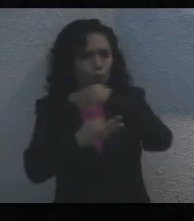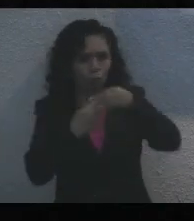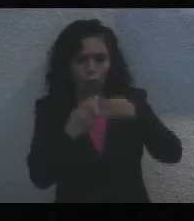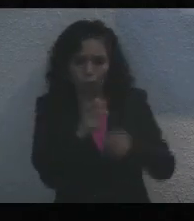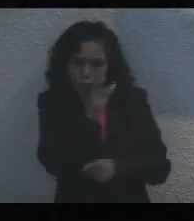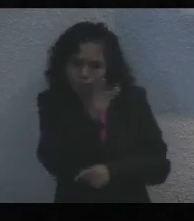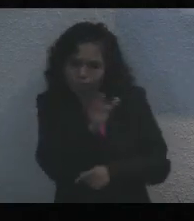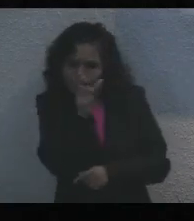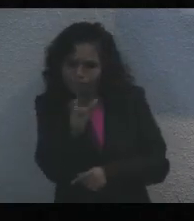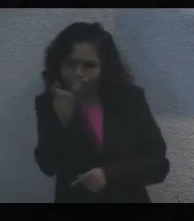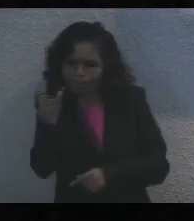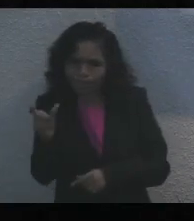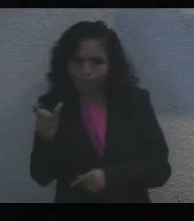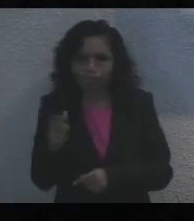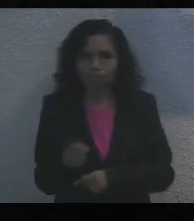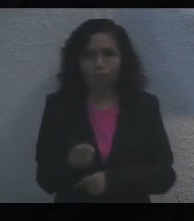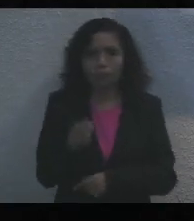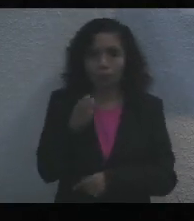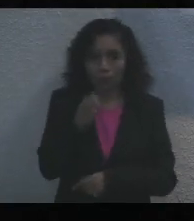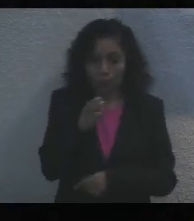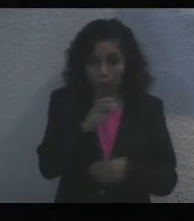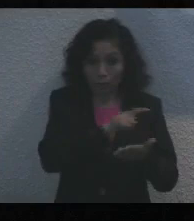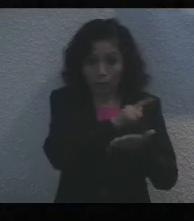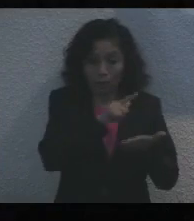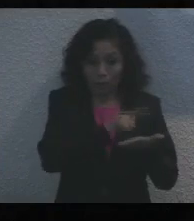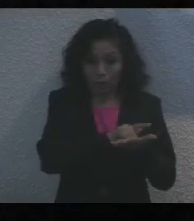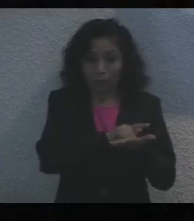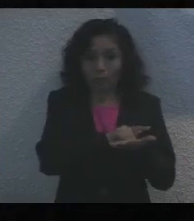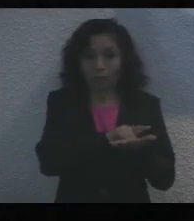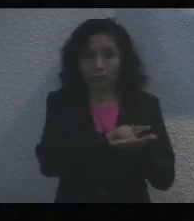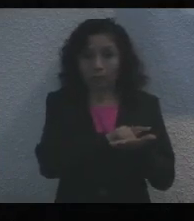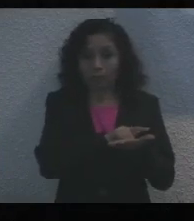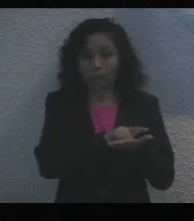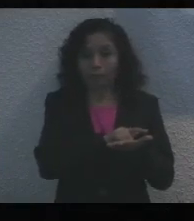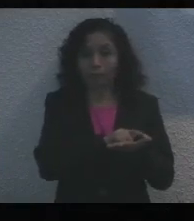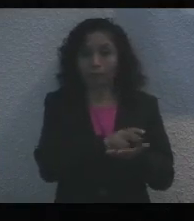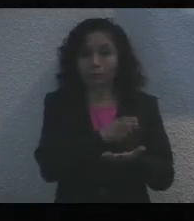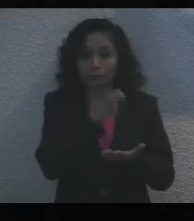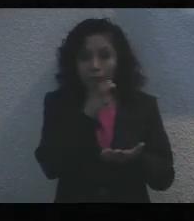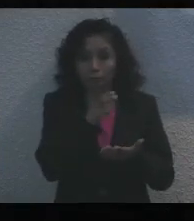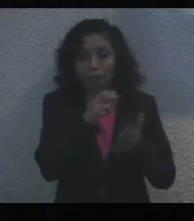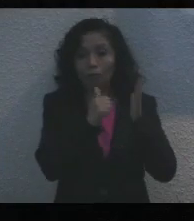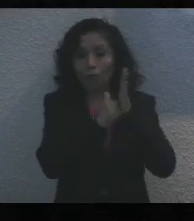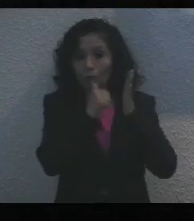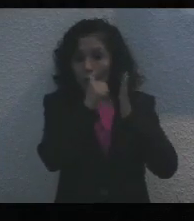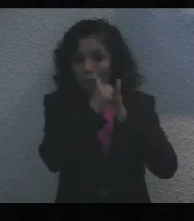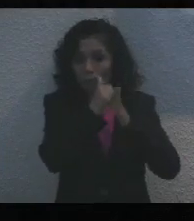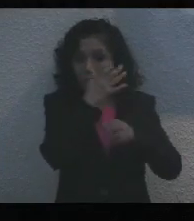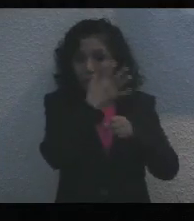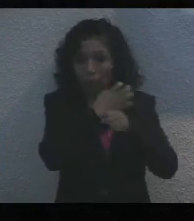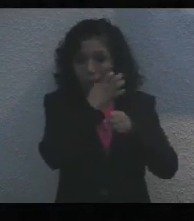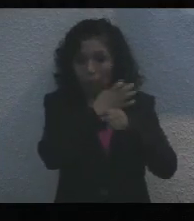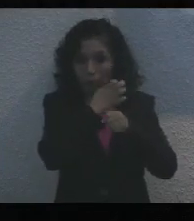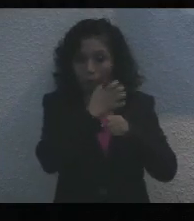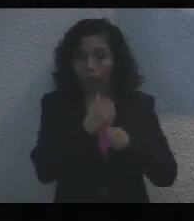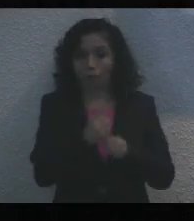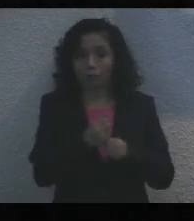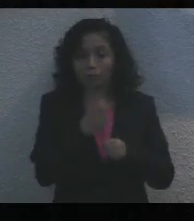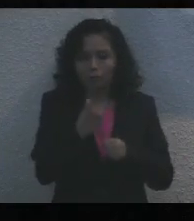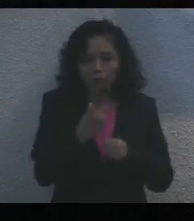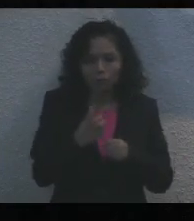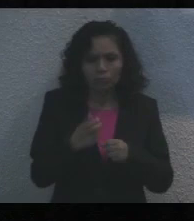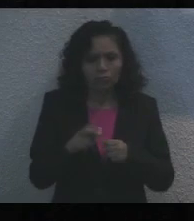no previstos por este decreto a la convocatoria referida en el artículo 5 del presente